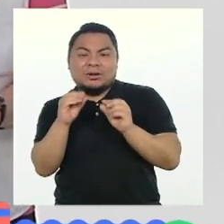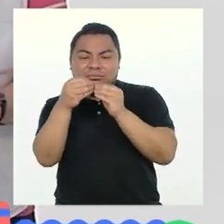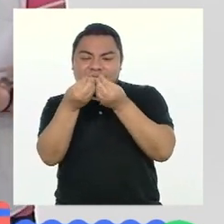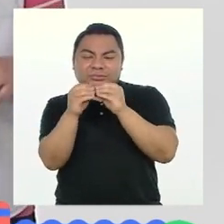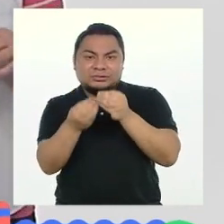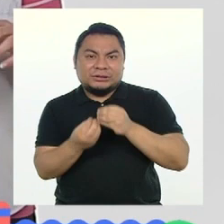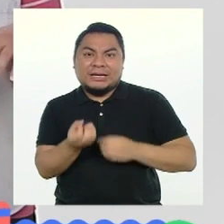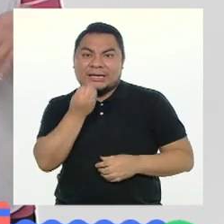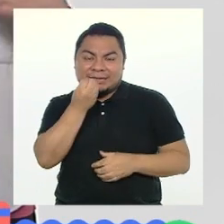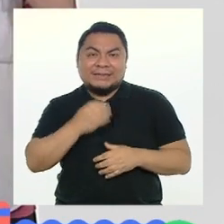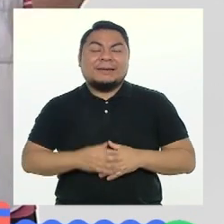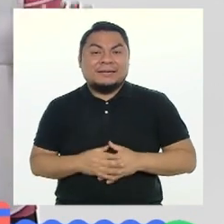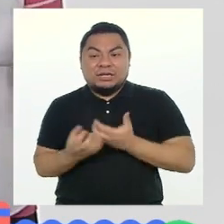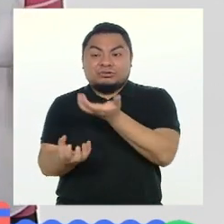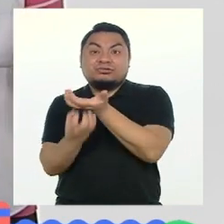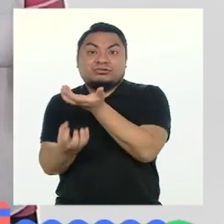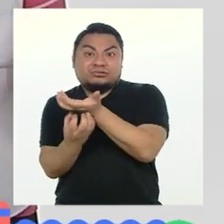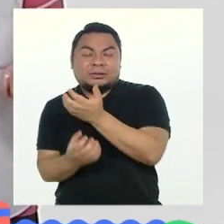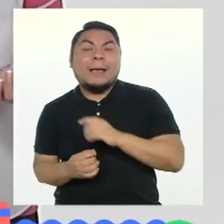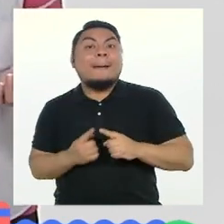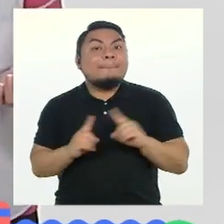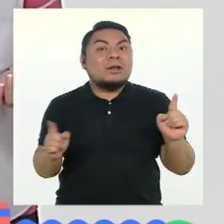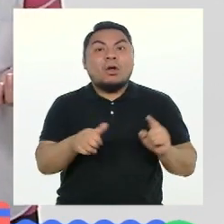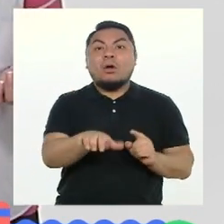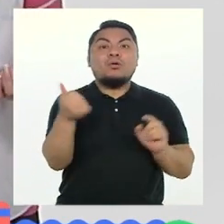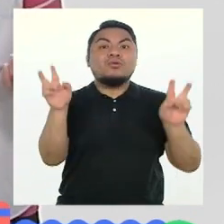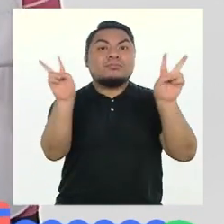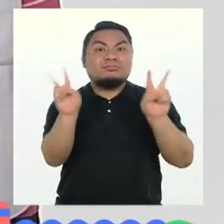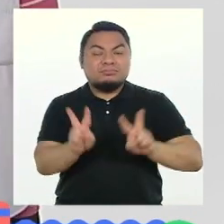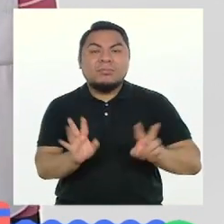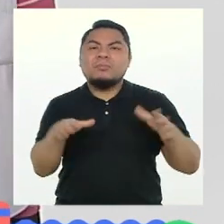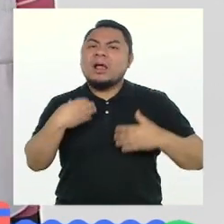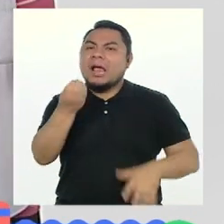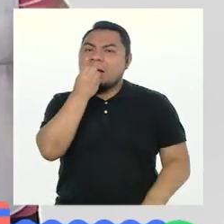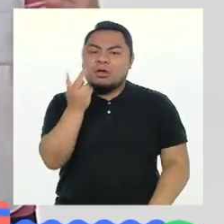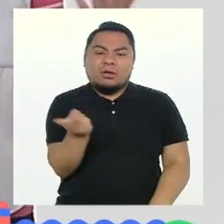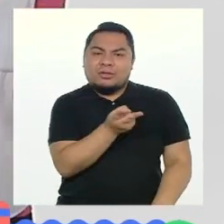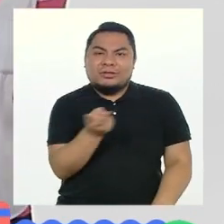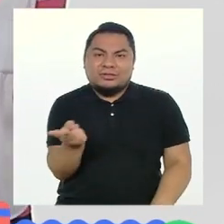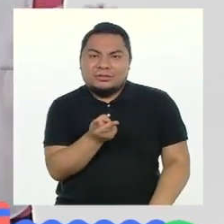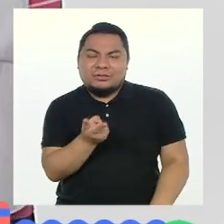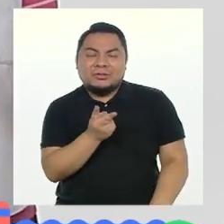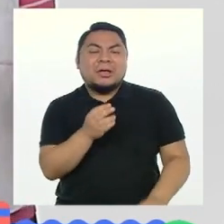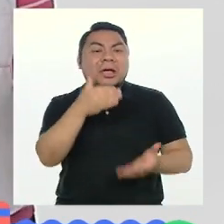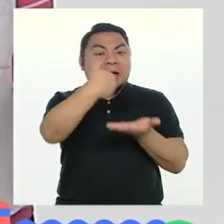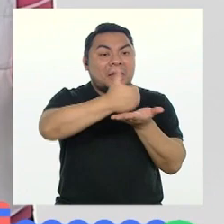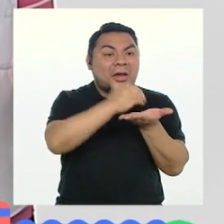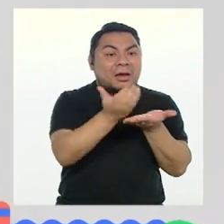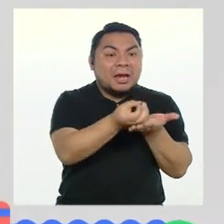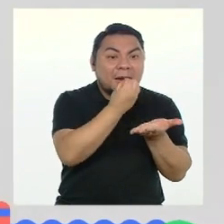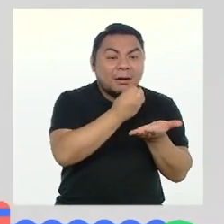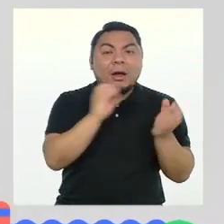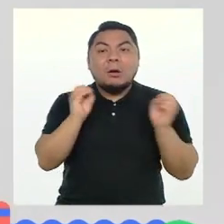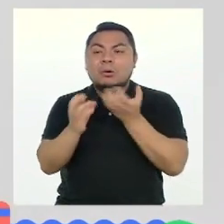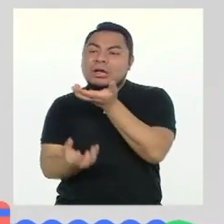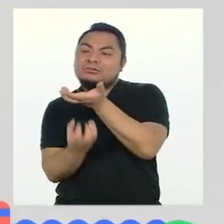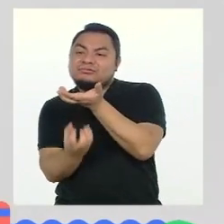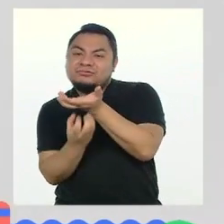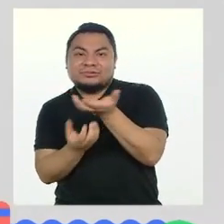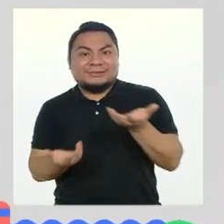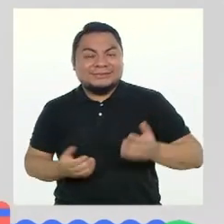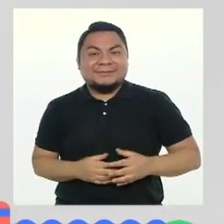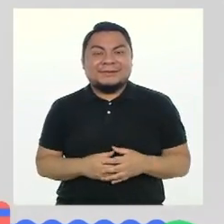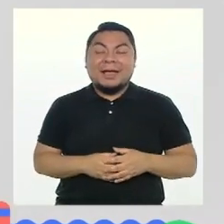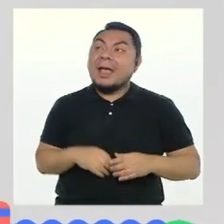alverjita. Pero hay otros vegetales que se pueden comer de ambas maneras, crudos o cocidos. ¿En